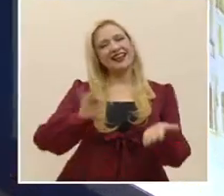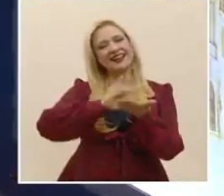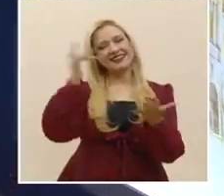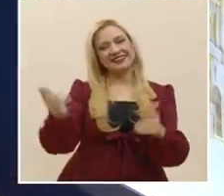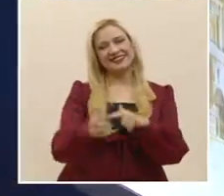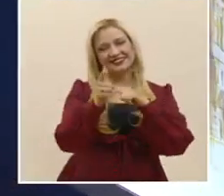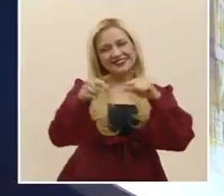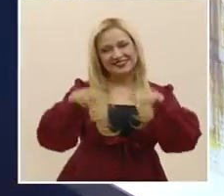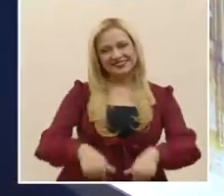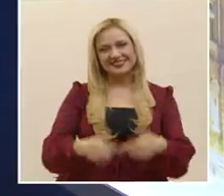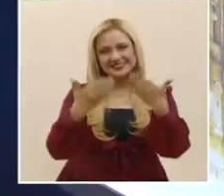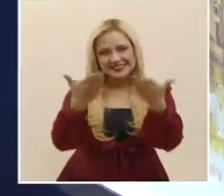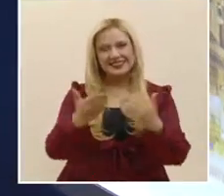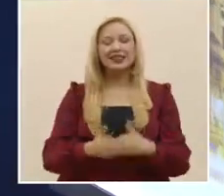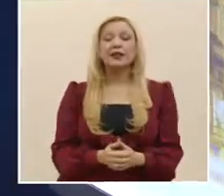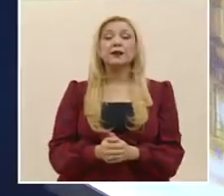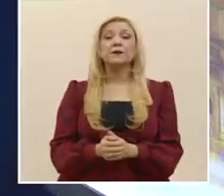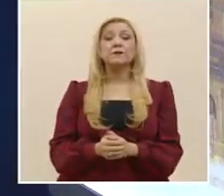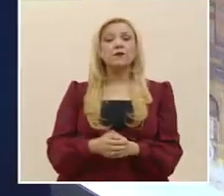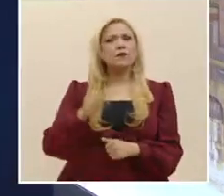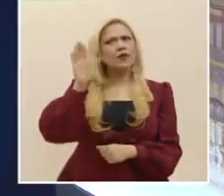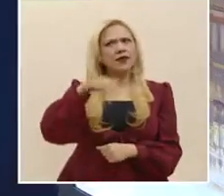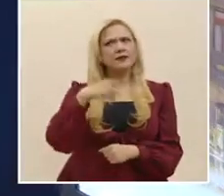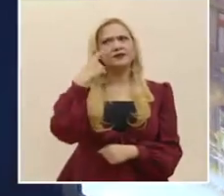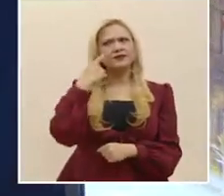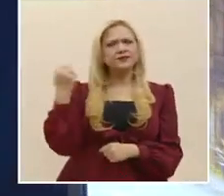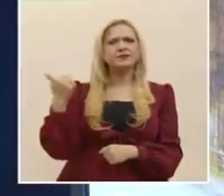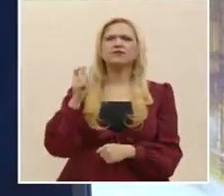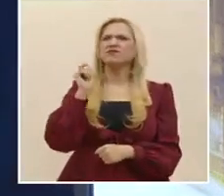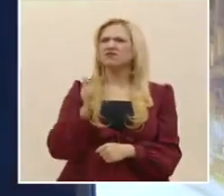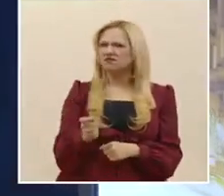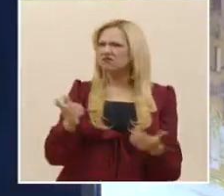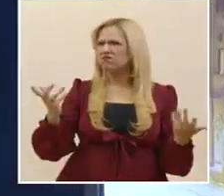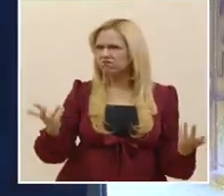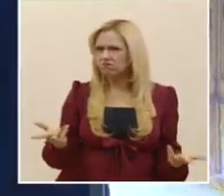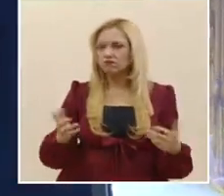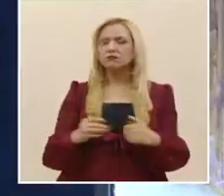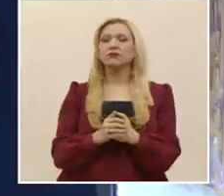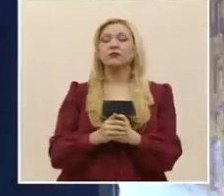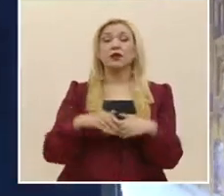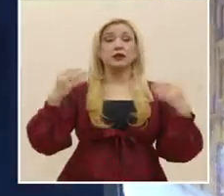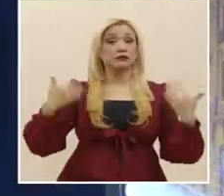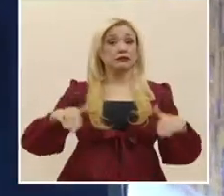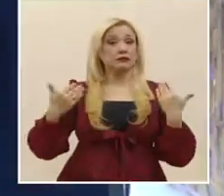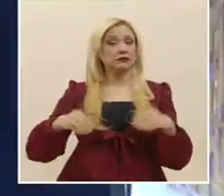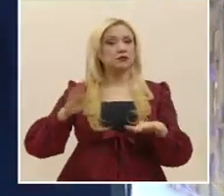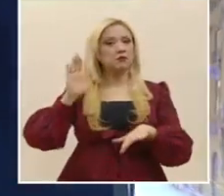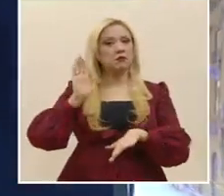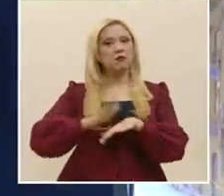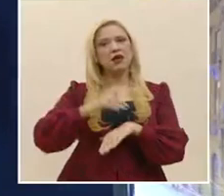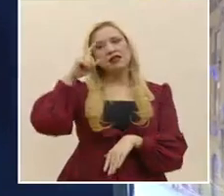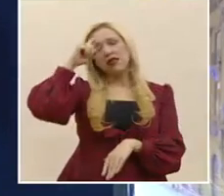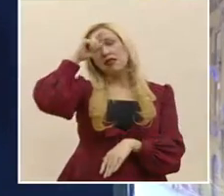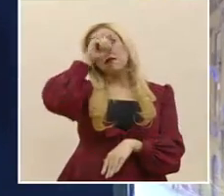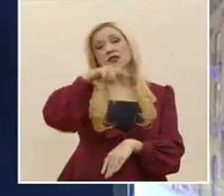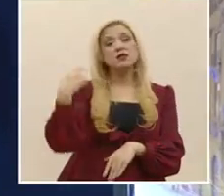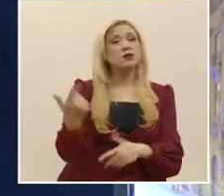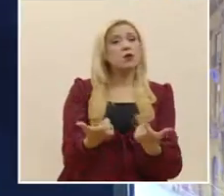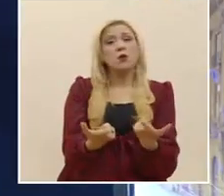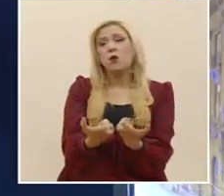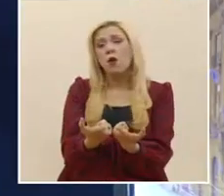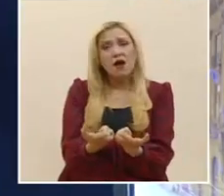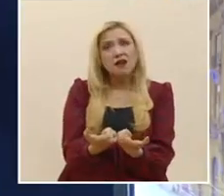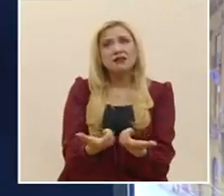Gracias por continuar con nosotros. Y mire usted, los más afectados por la concentración de mercados son los hogares con menos